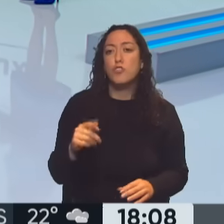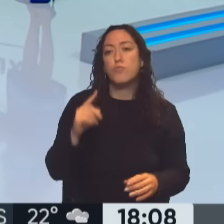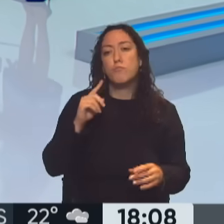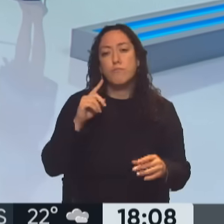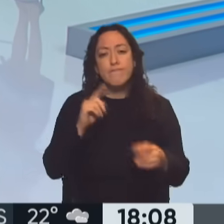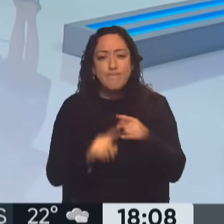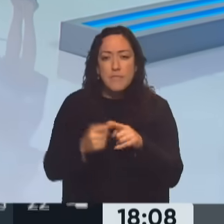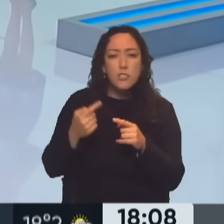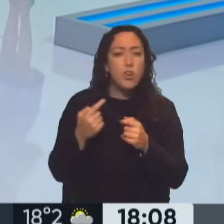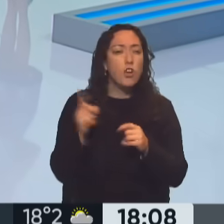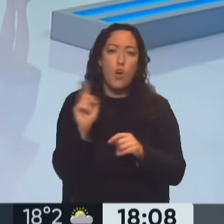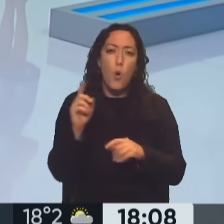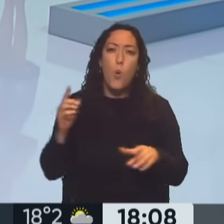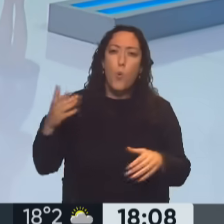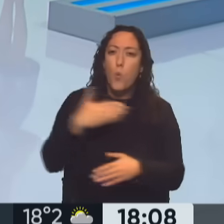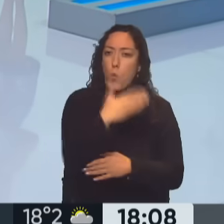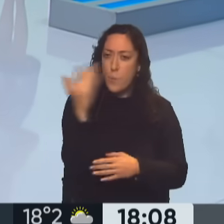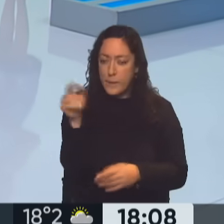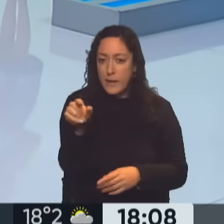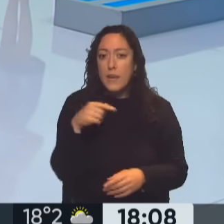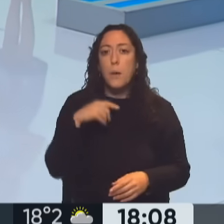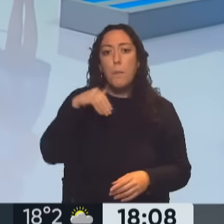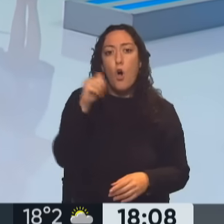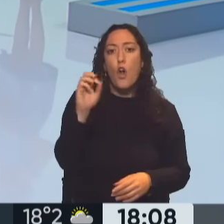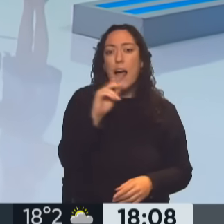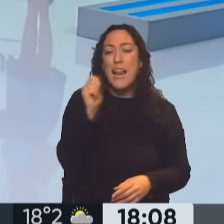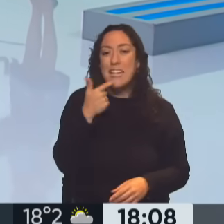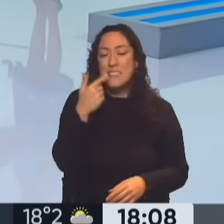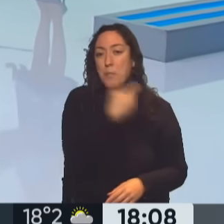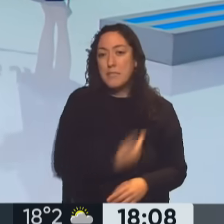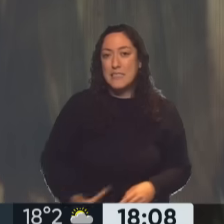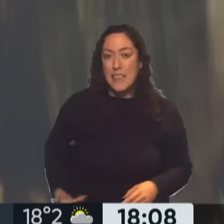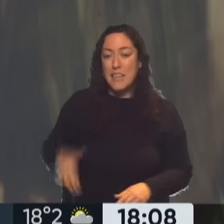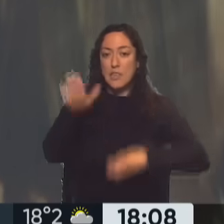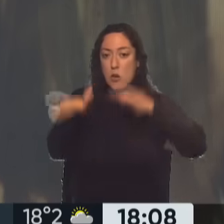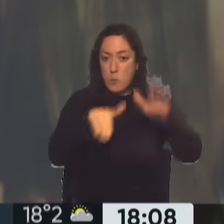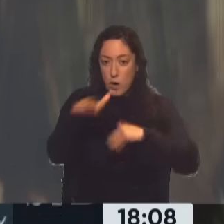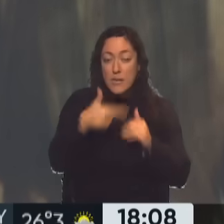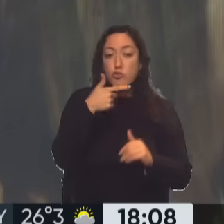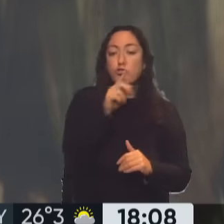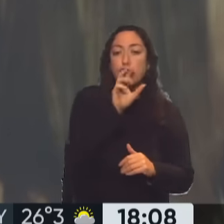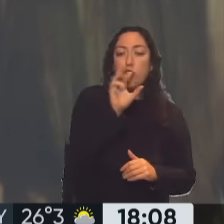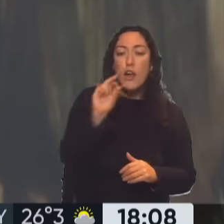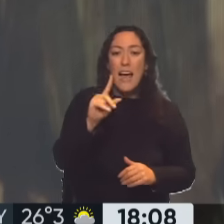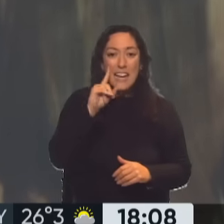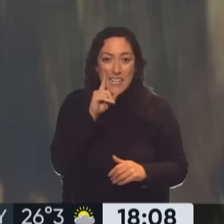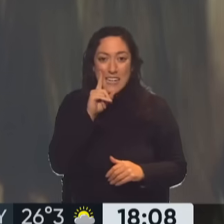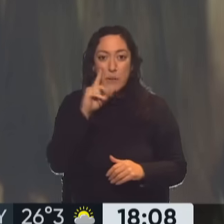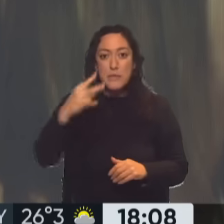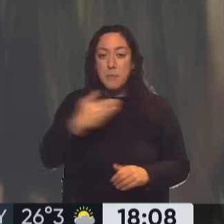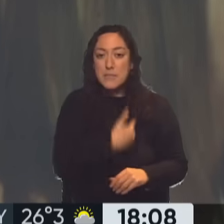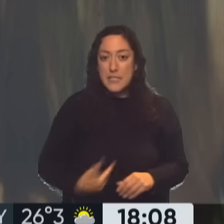verdad. Atentos con esto, convoca por supuesto Gerardo Morales, que es el presidente. María Luisa Storani, que es la vicepresidenta, ya llega